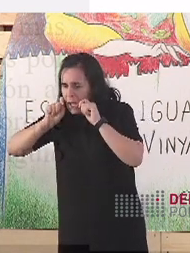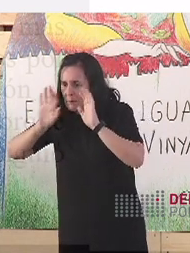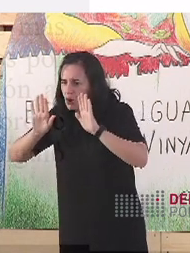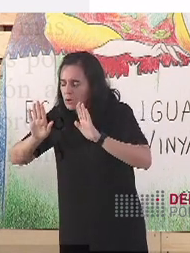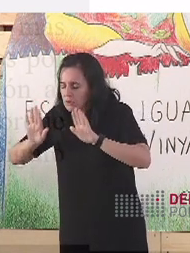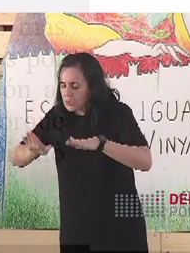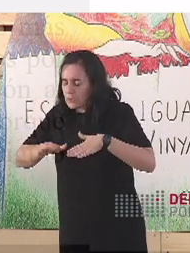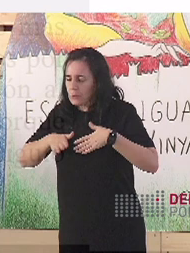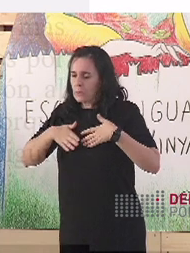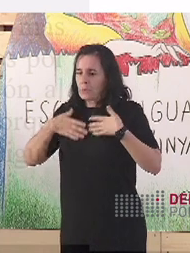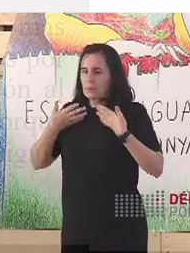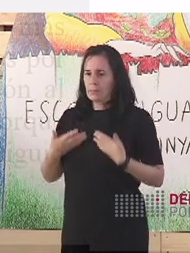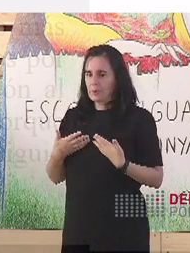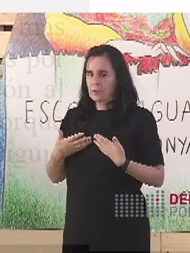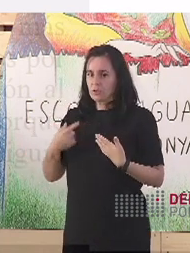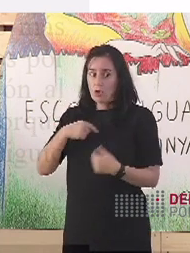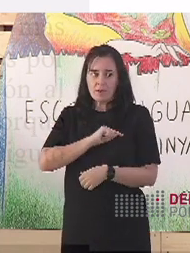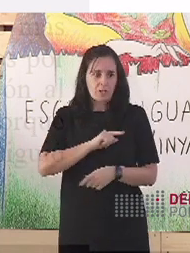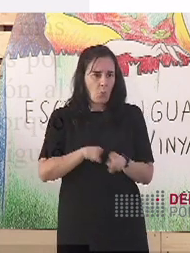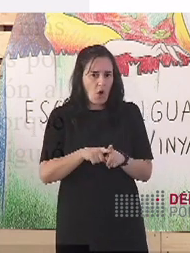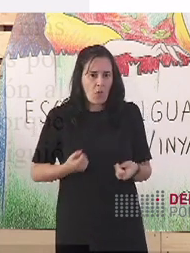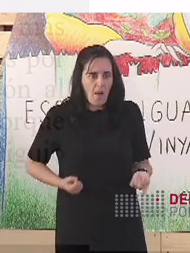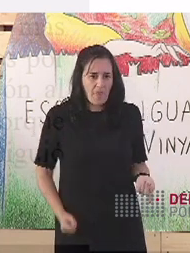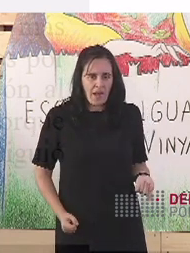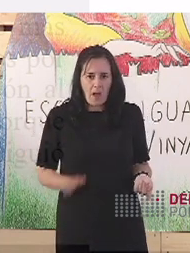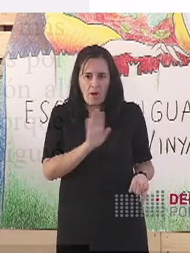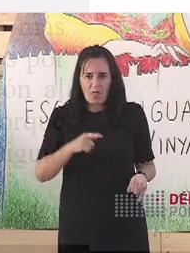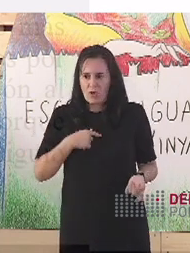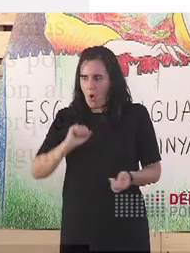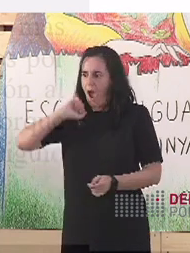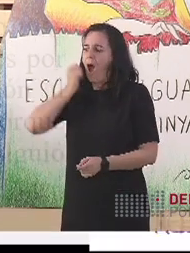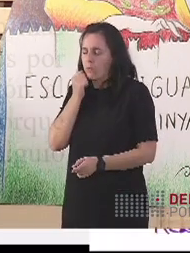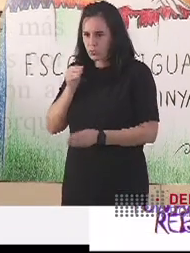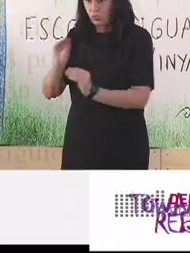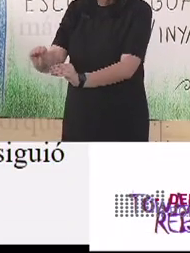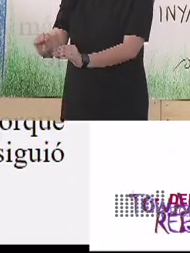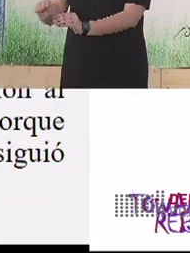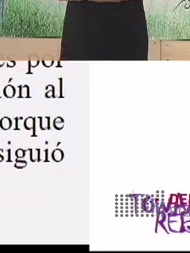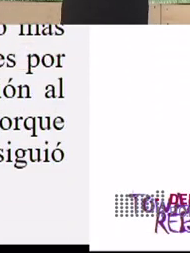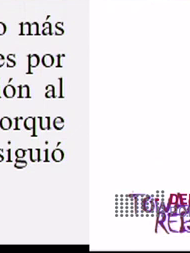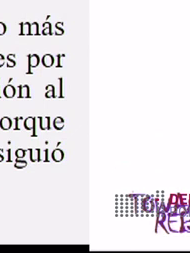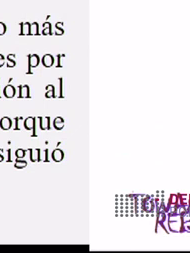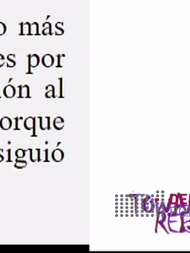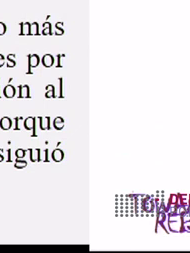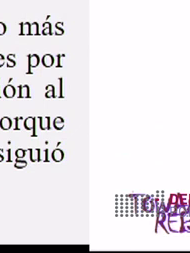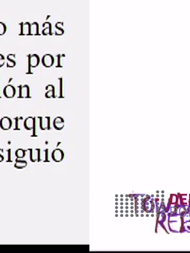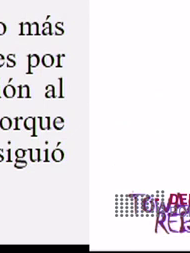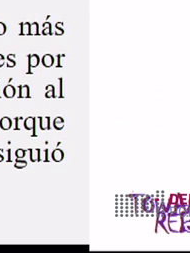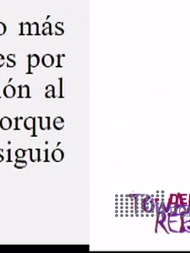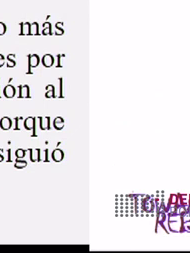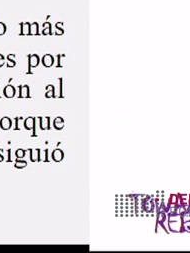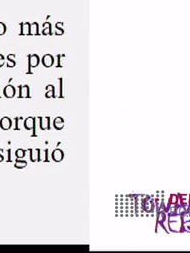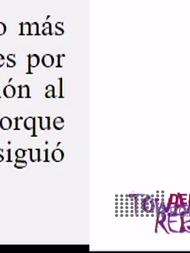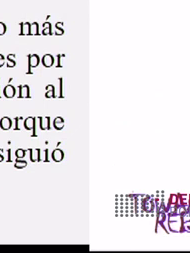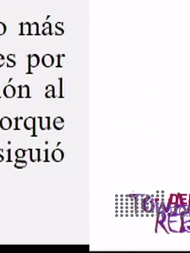recompuso. Me sentí como una mierda, como si estuviera abusando de la pobre chica, vaya. Parece que lo pilla. ¿Se ha dado cuenta? Me